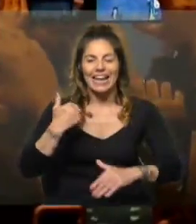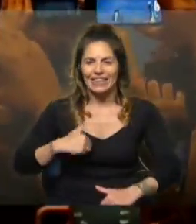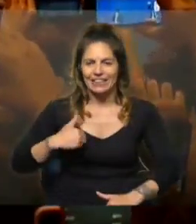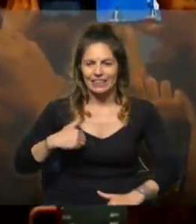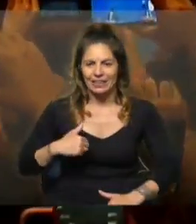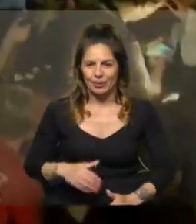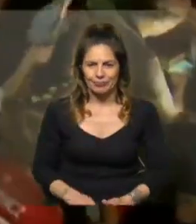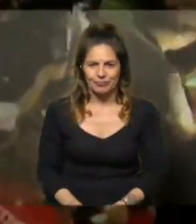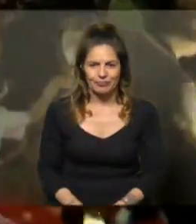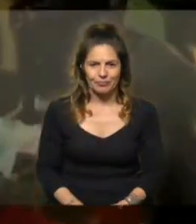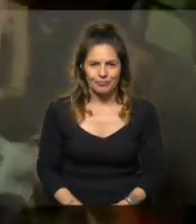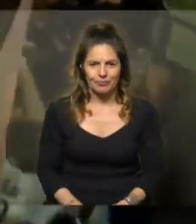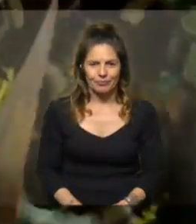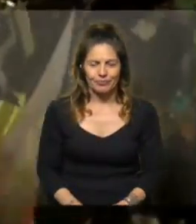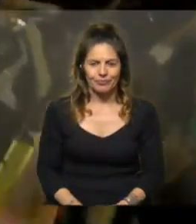Argentina